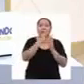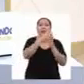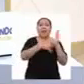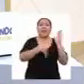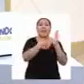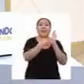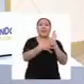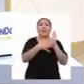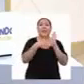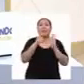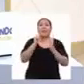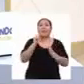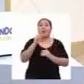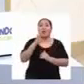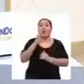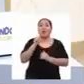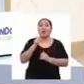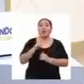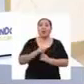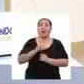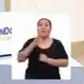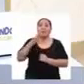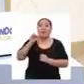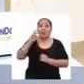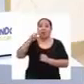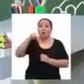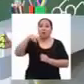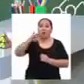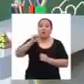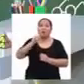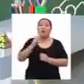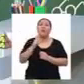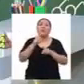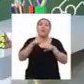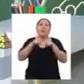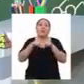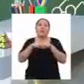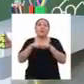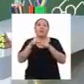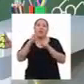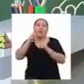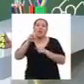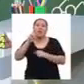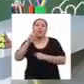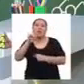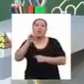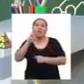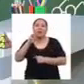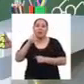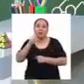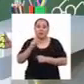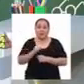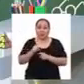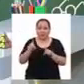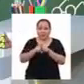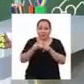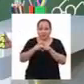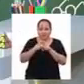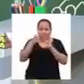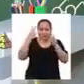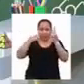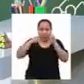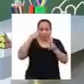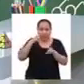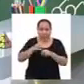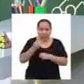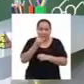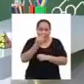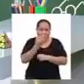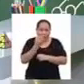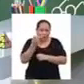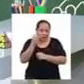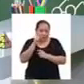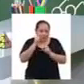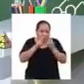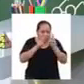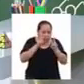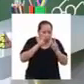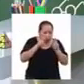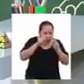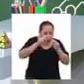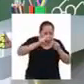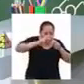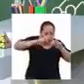de frecuencias de acuerdo al tipo de variable. Asimismo, hemos realizado algunas interpretaciones sobre